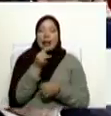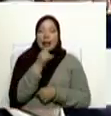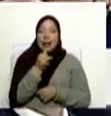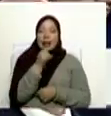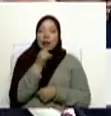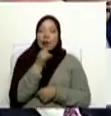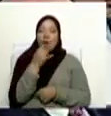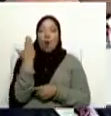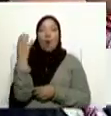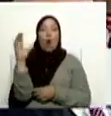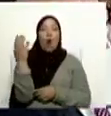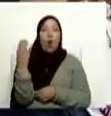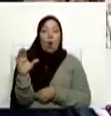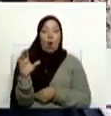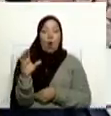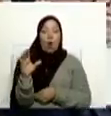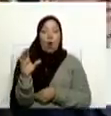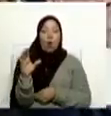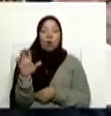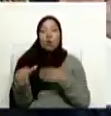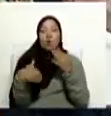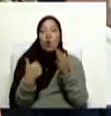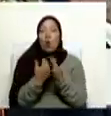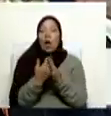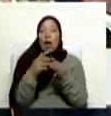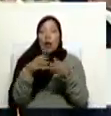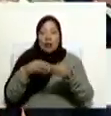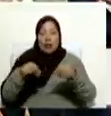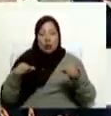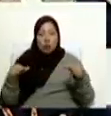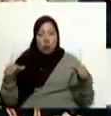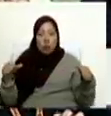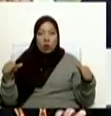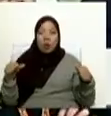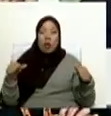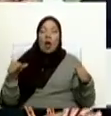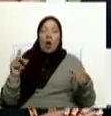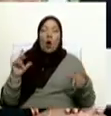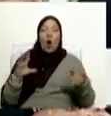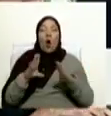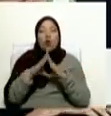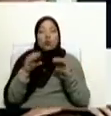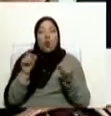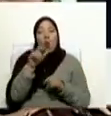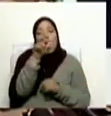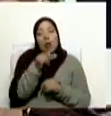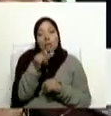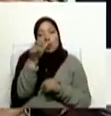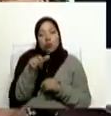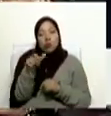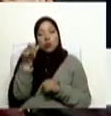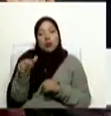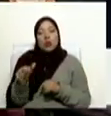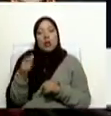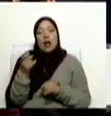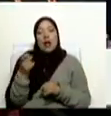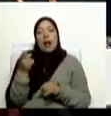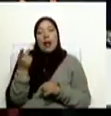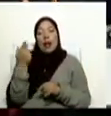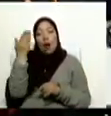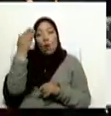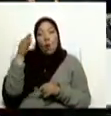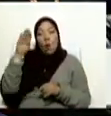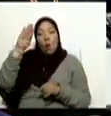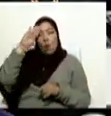lugar de Colombia o embarcarse fuera del territorio en ambos casos Todo el personal dispuesto a embarcarse a la isla de Cuba